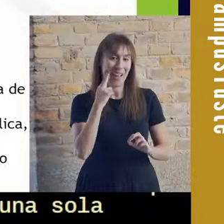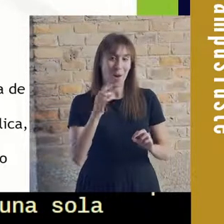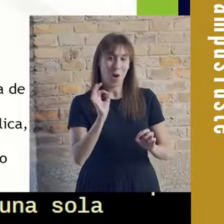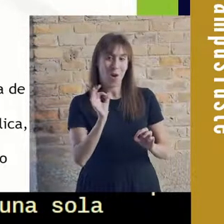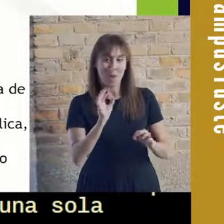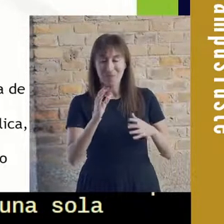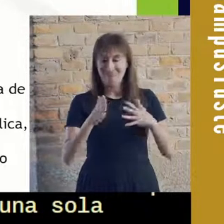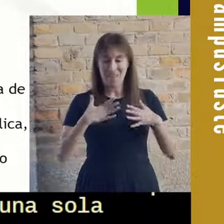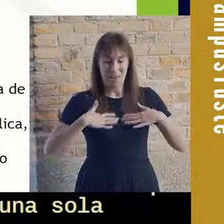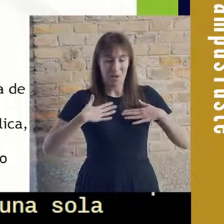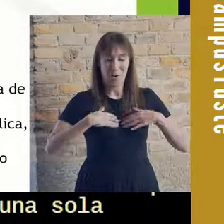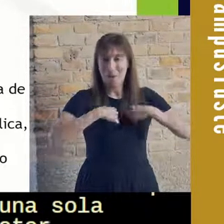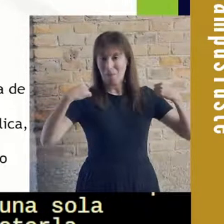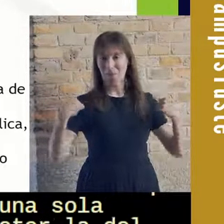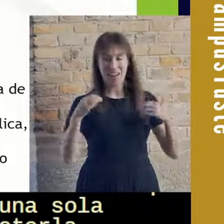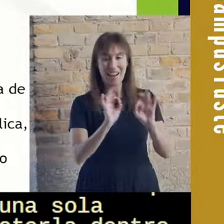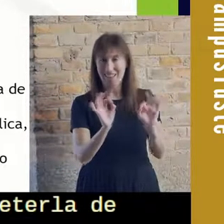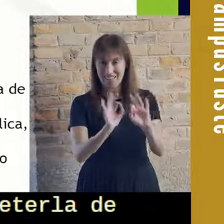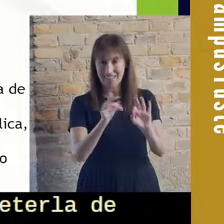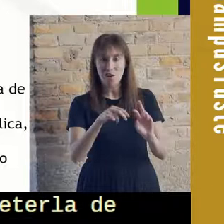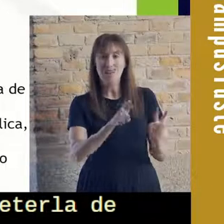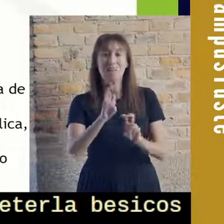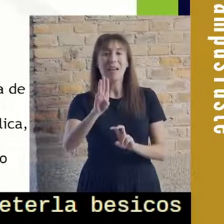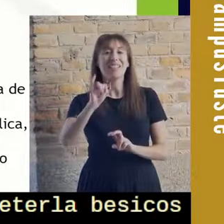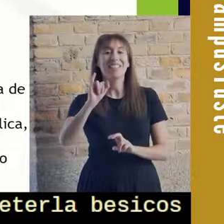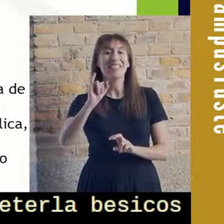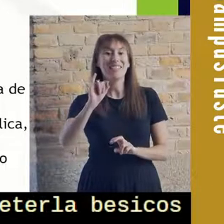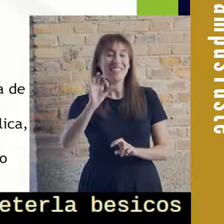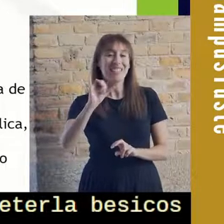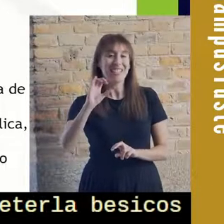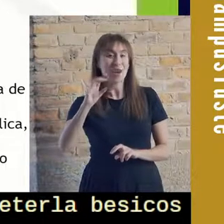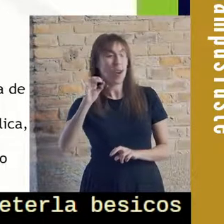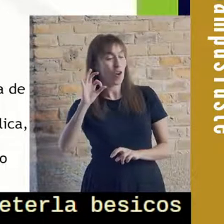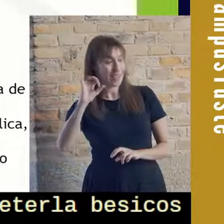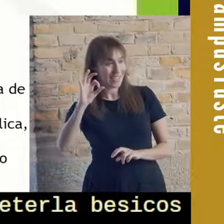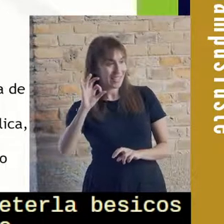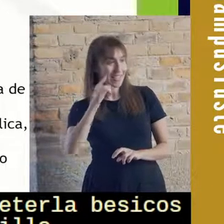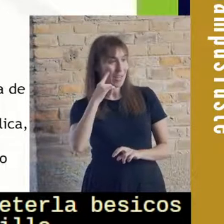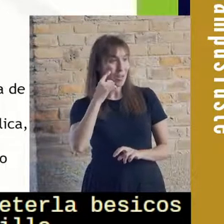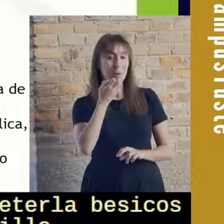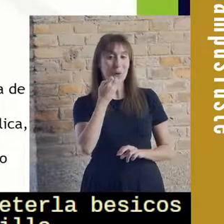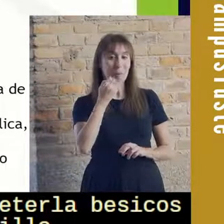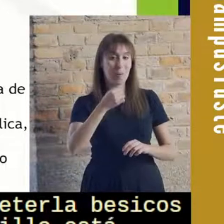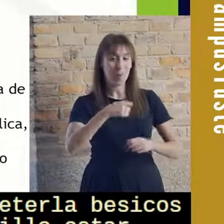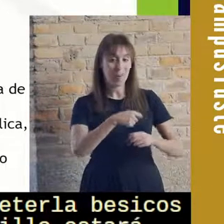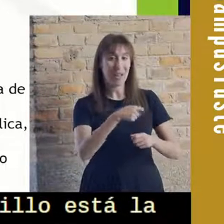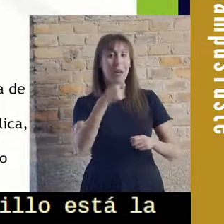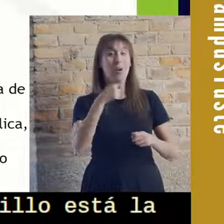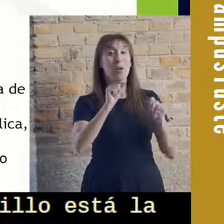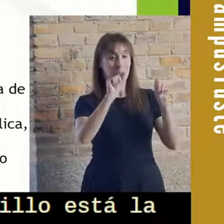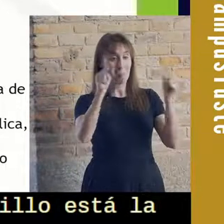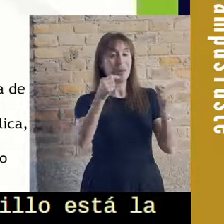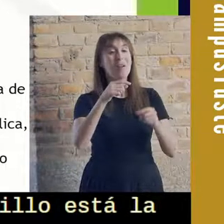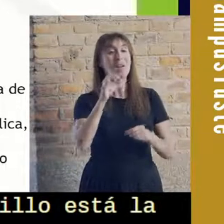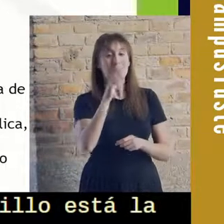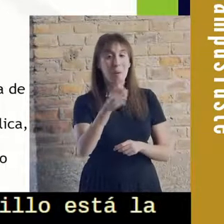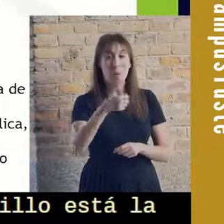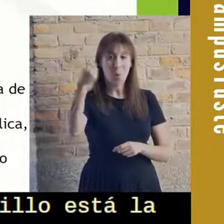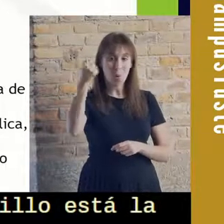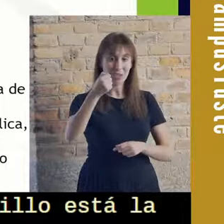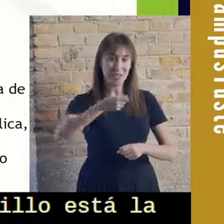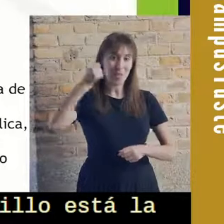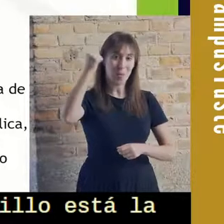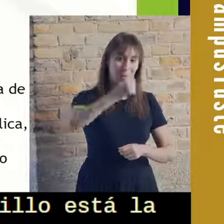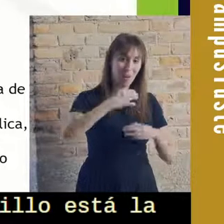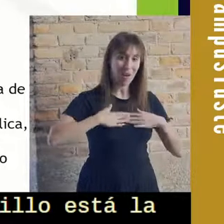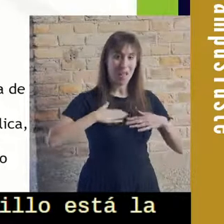otro vale entonces me voy a meter en la de psicosis me voy a meter en esa dónde se levanta el cuchillo está la otra lavándose el pelo se abre la cortina